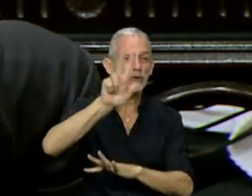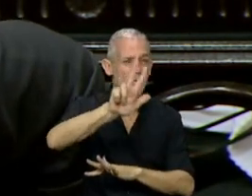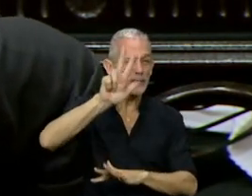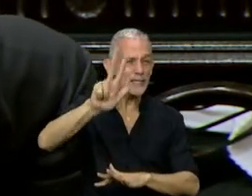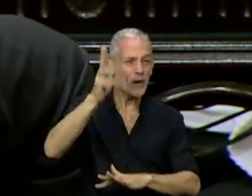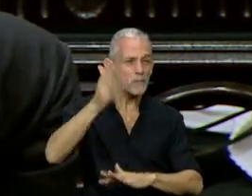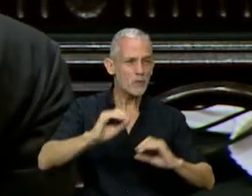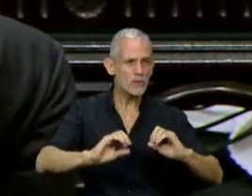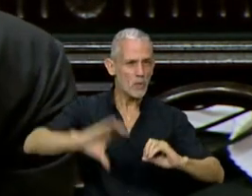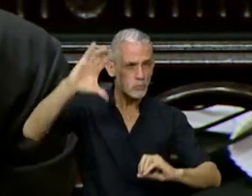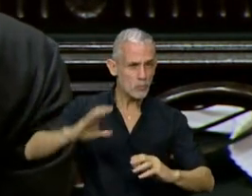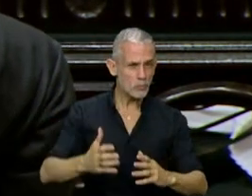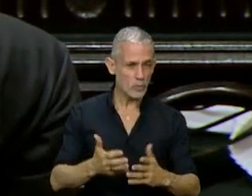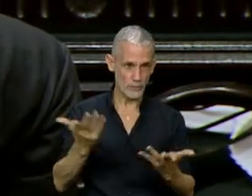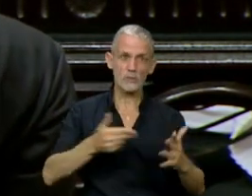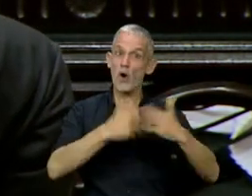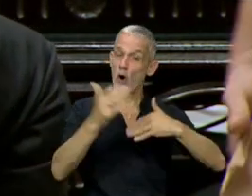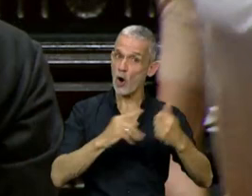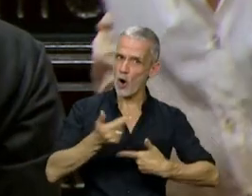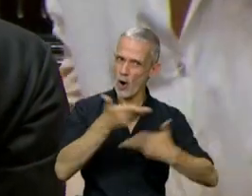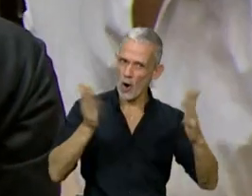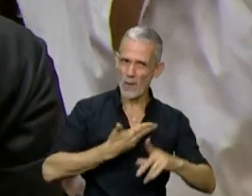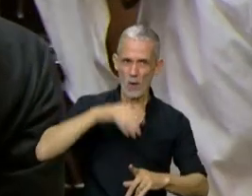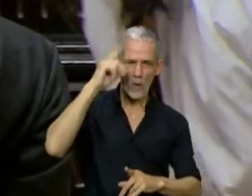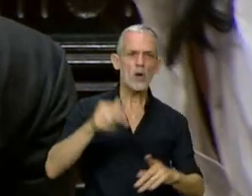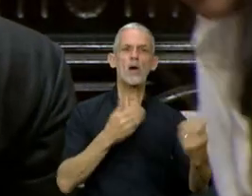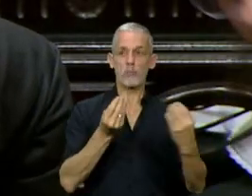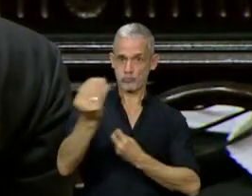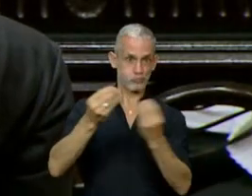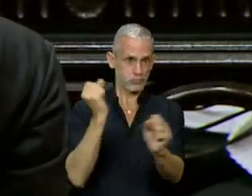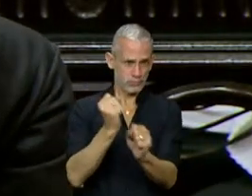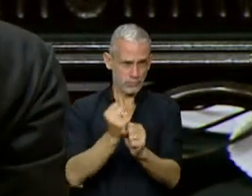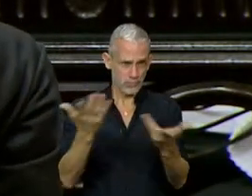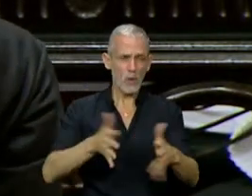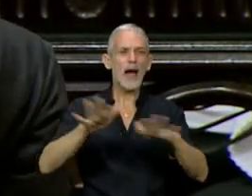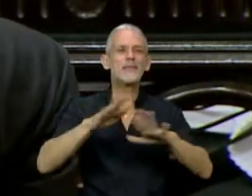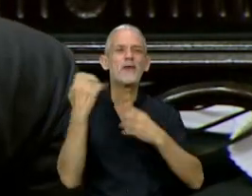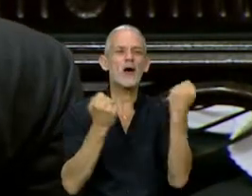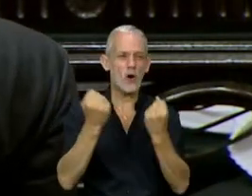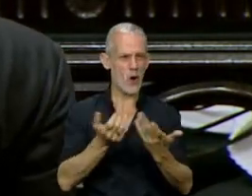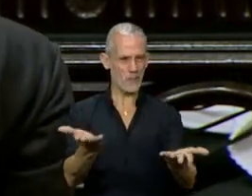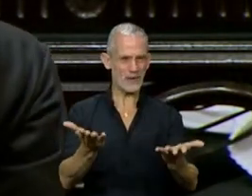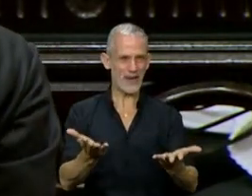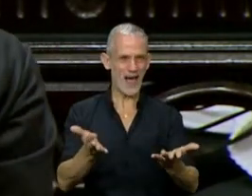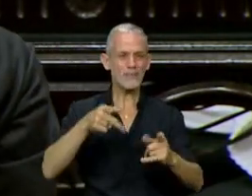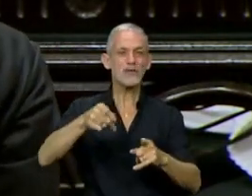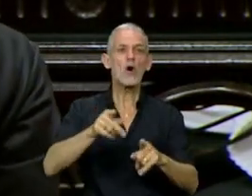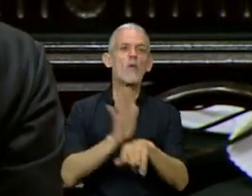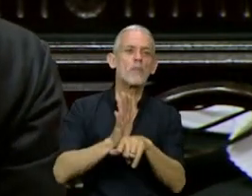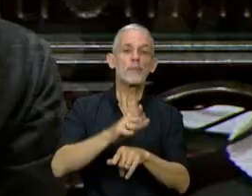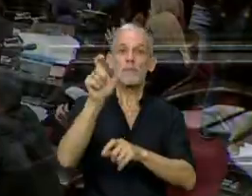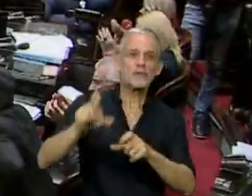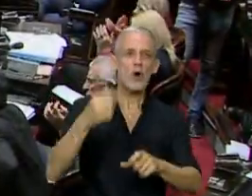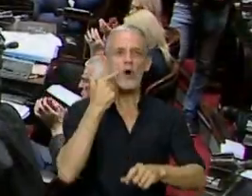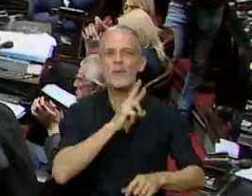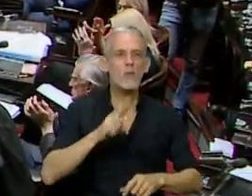633%. Y eso es obra pública, eso es actividad económica, esos son puestos de trabajo, esos son